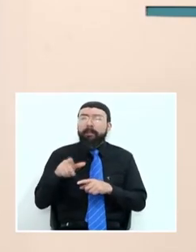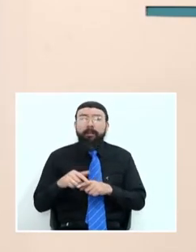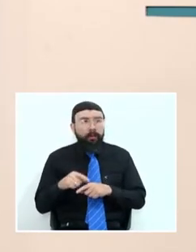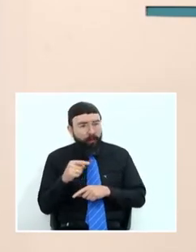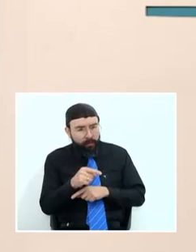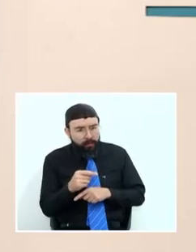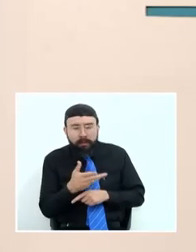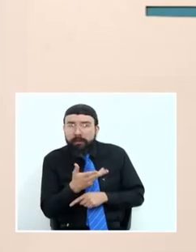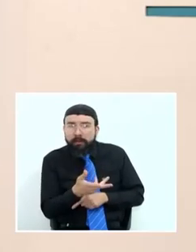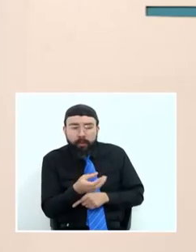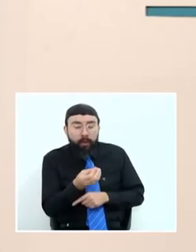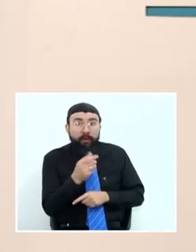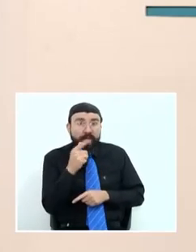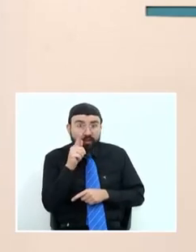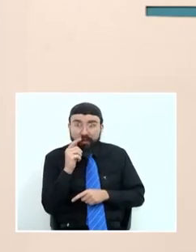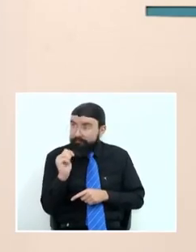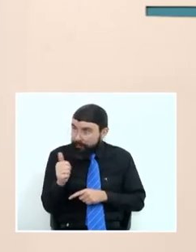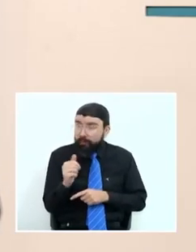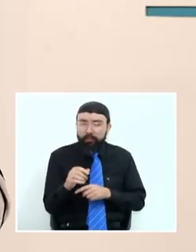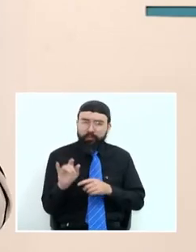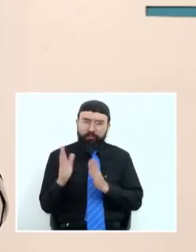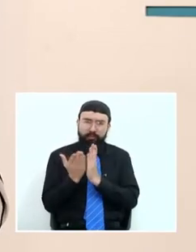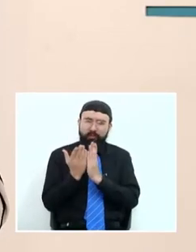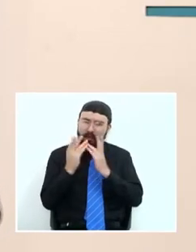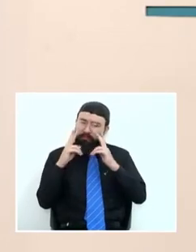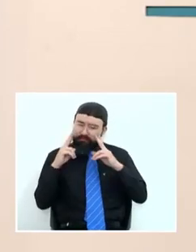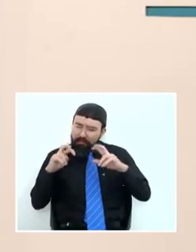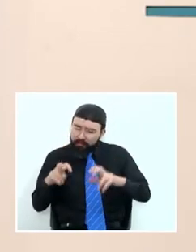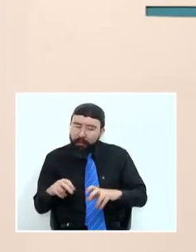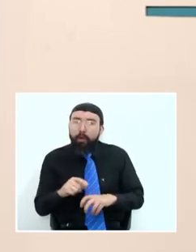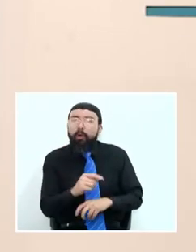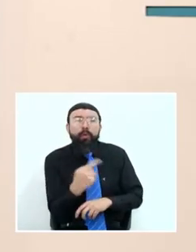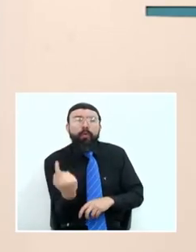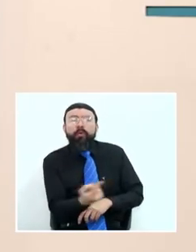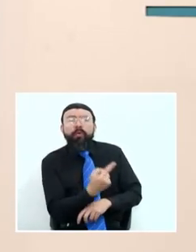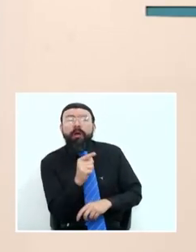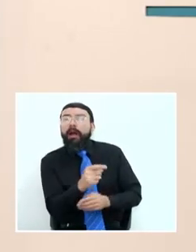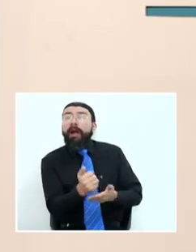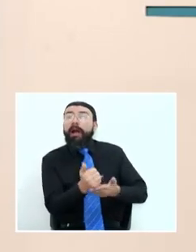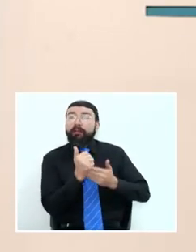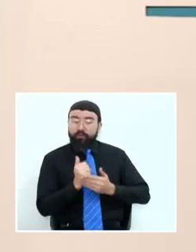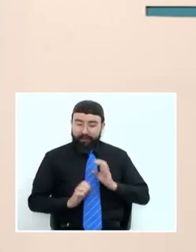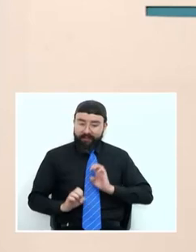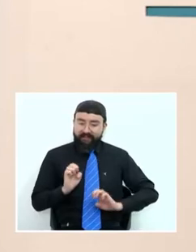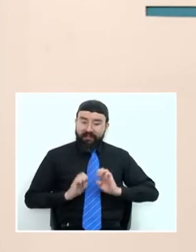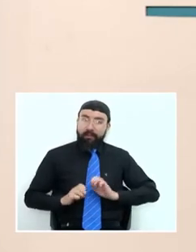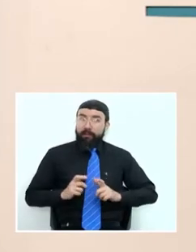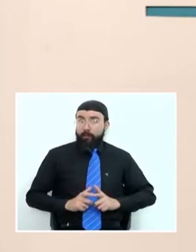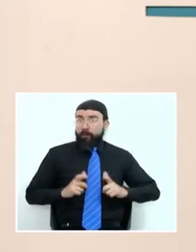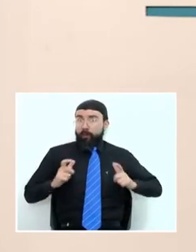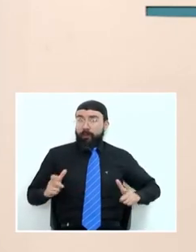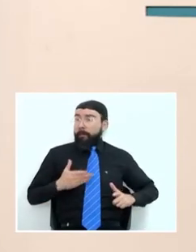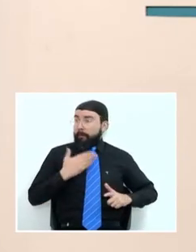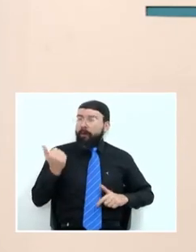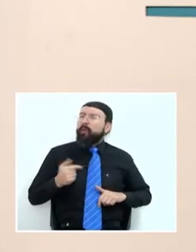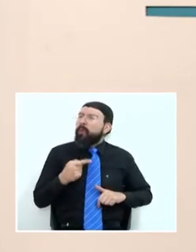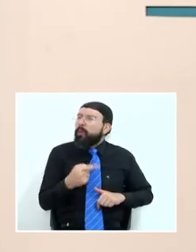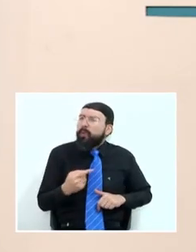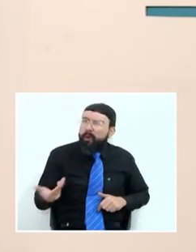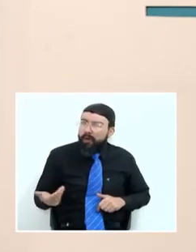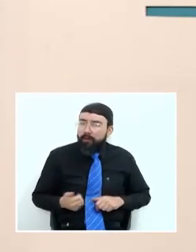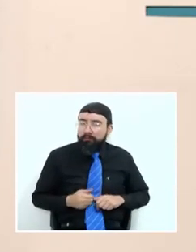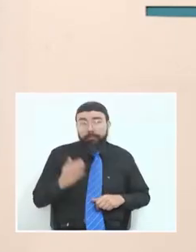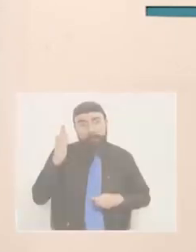frutas en los estudios que usted ha hecho nos ayudan a mejorar ese sistema inmunológico? Porque claro, estamos hablando de